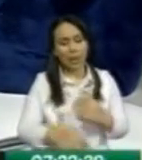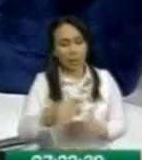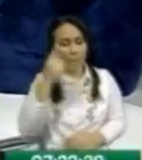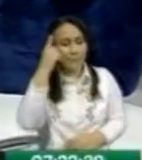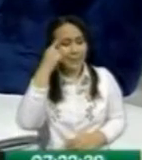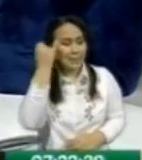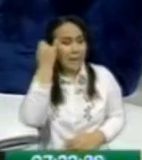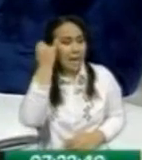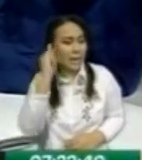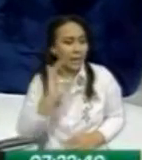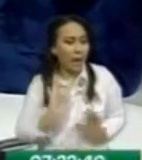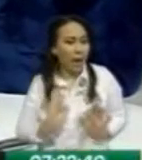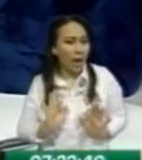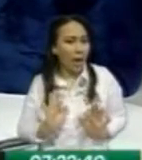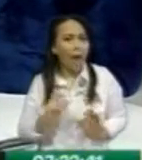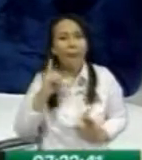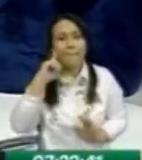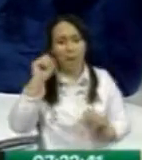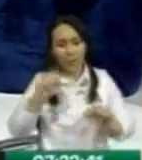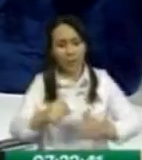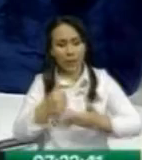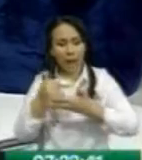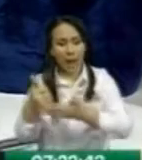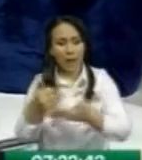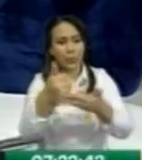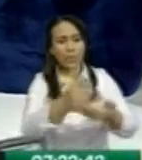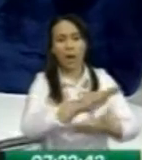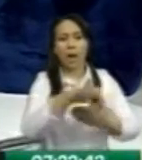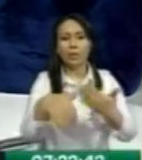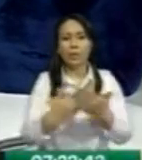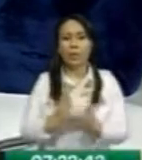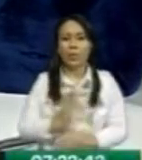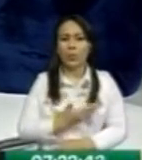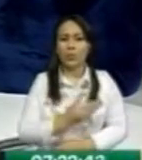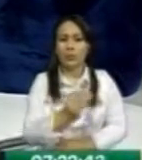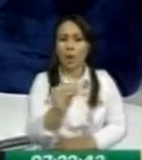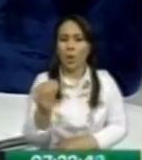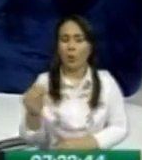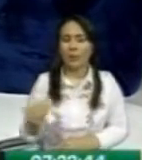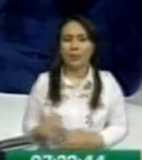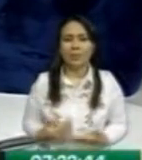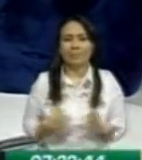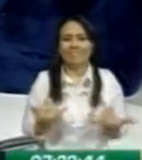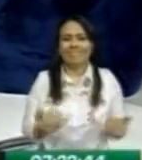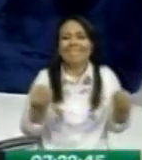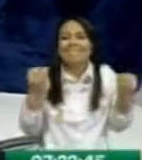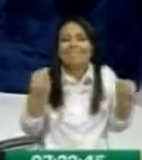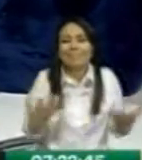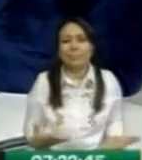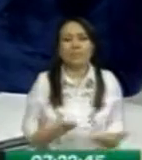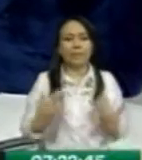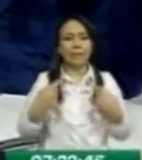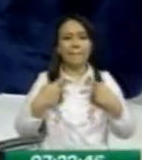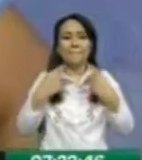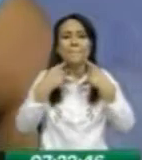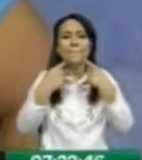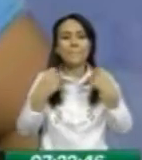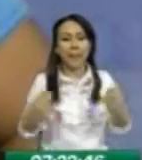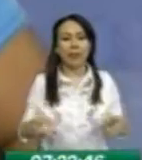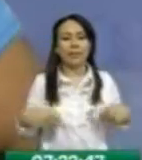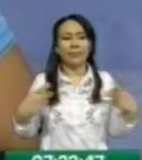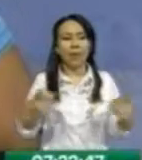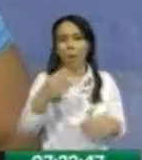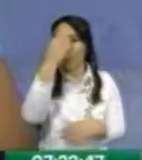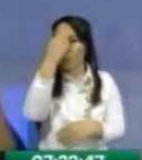usted o qué propone para poder ayudar a nuestra juventud a salir de este marasmo que le está costando la vida? Buenos días,